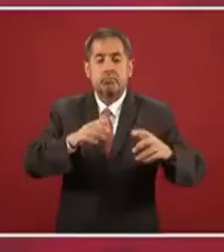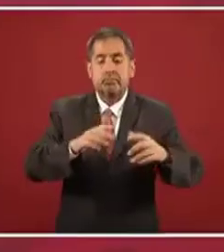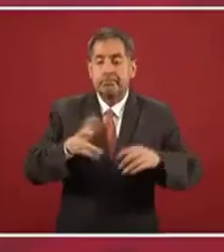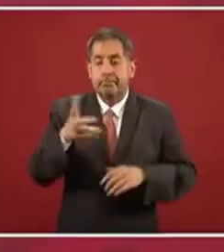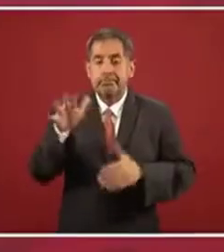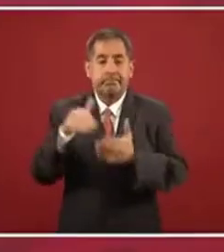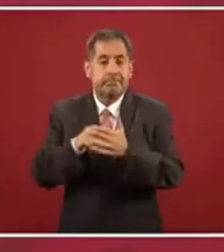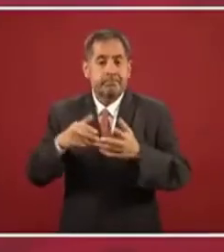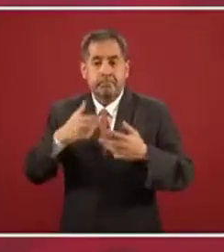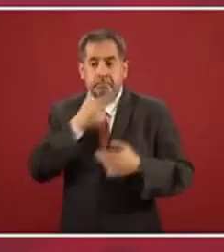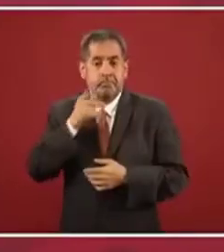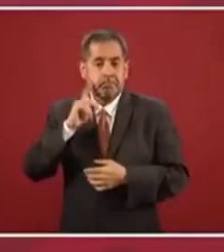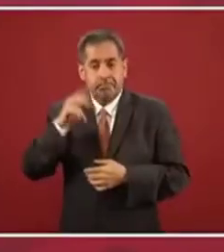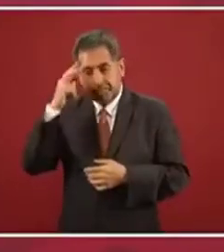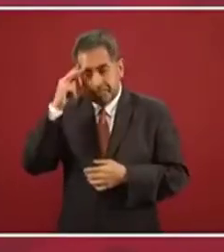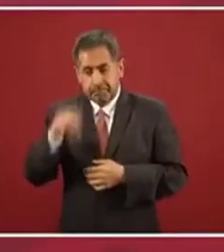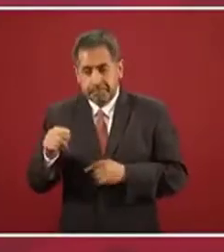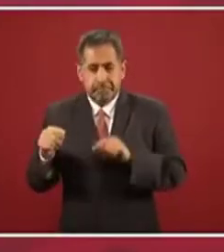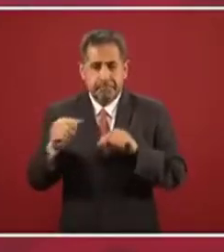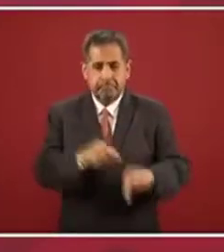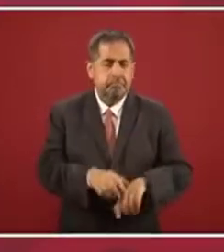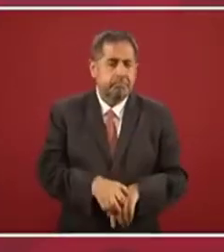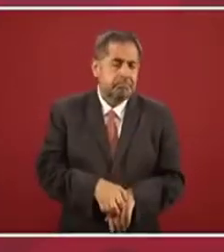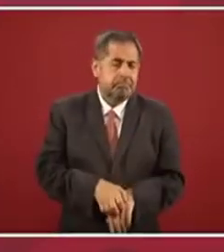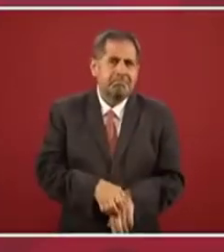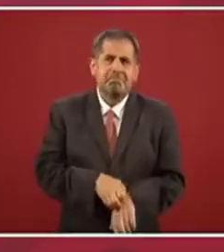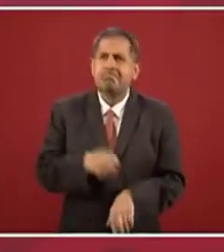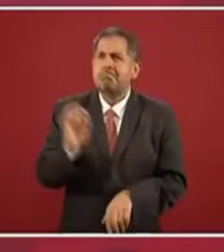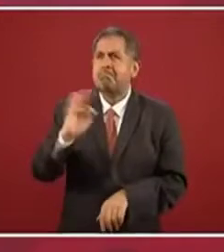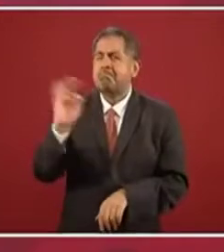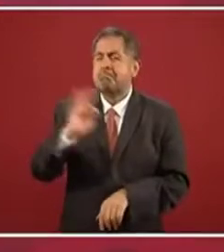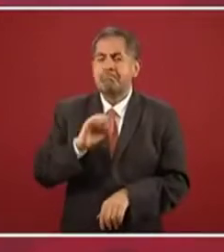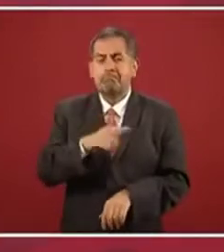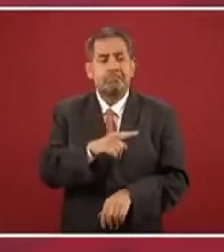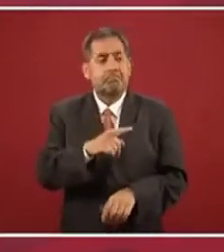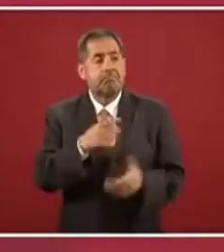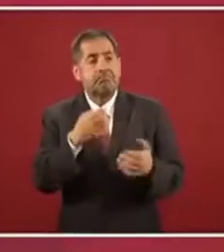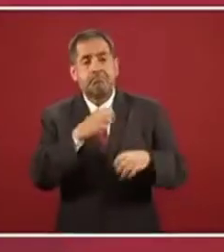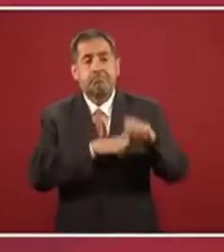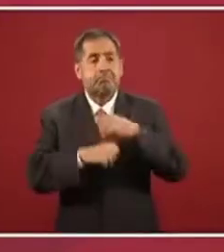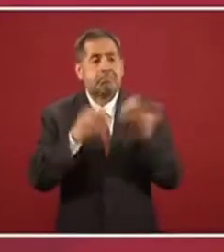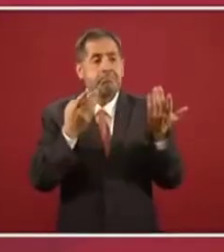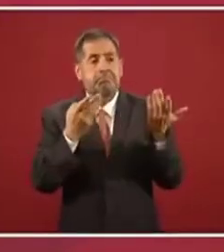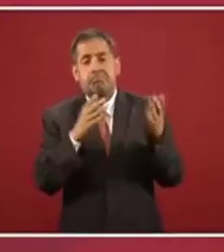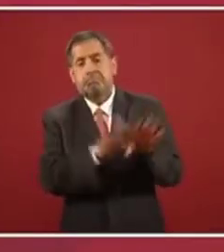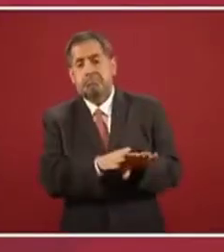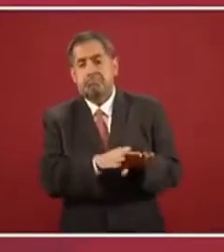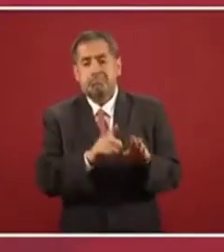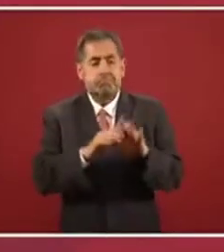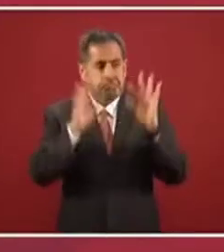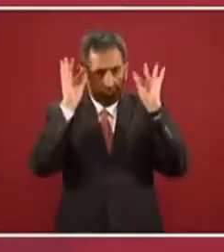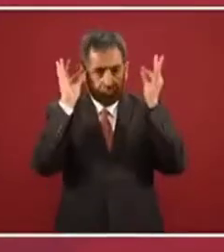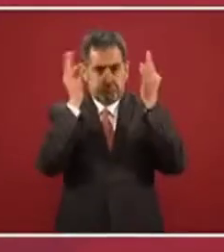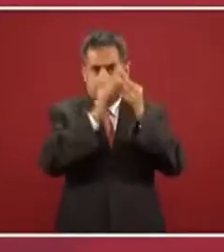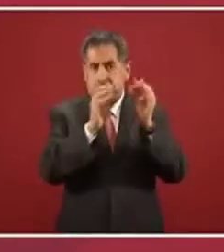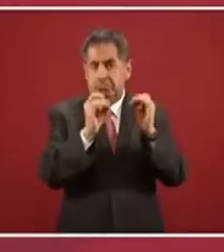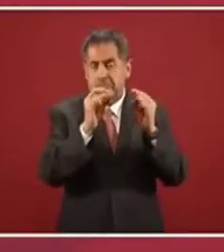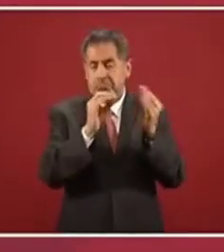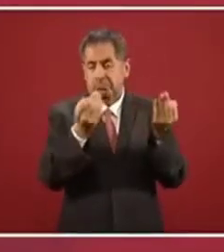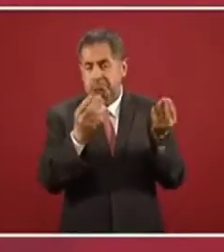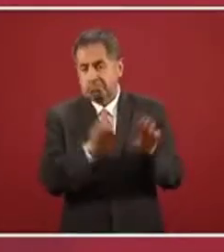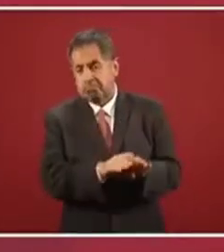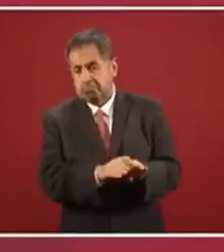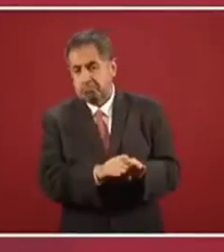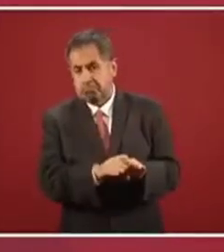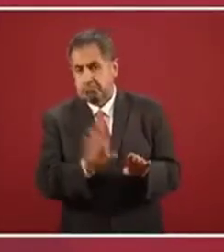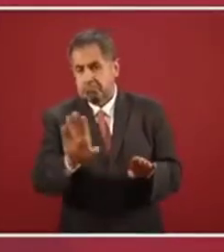mexicanos. Entonces, lo más sencillo sería decir, bueno, pues cerramos la embajada, cerramos el consulado, pero lo que